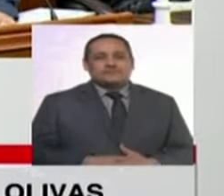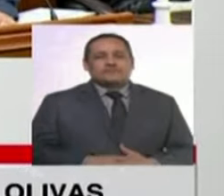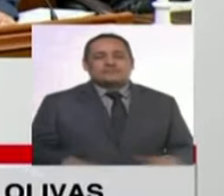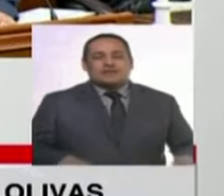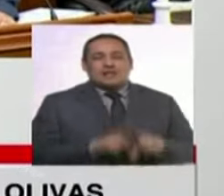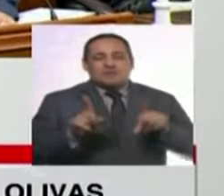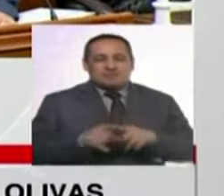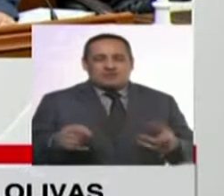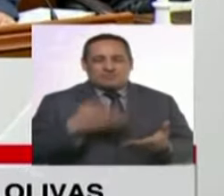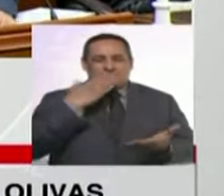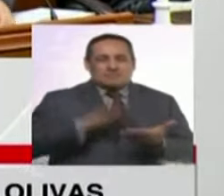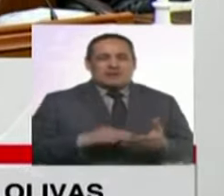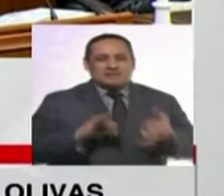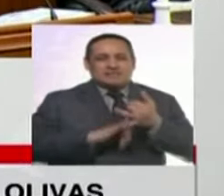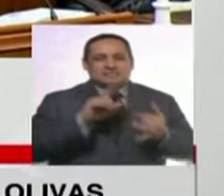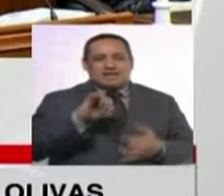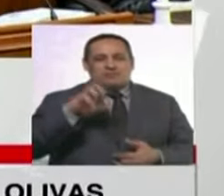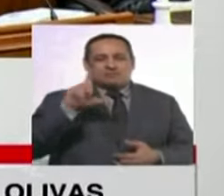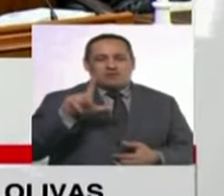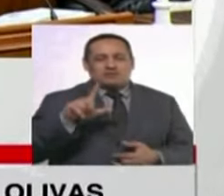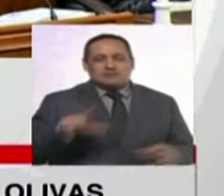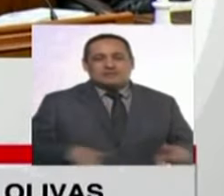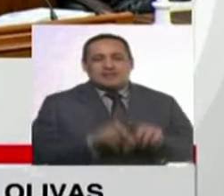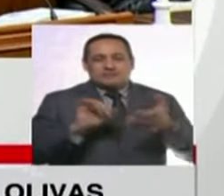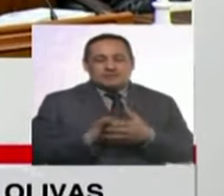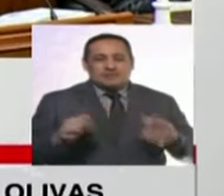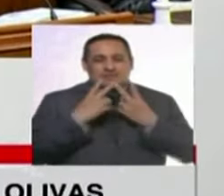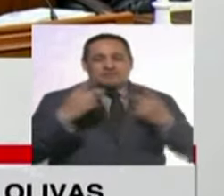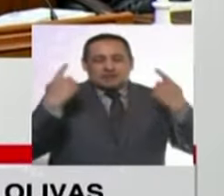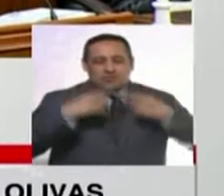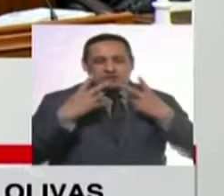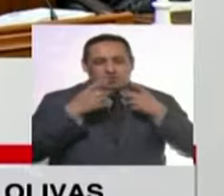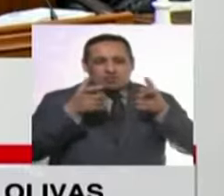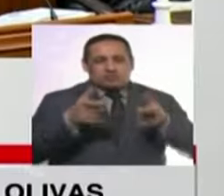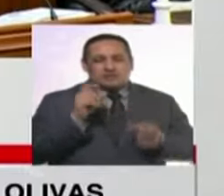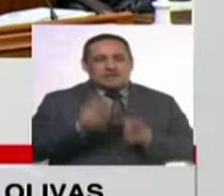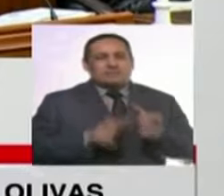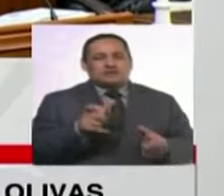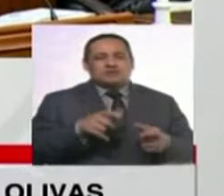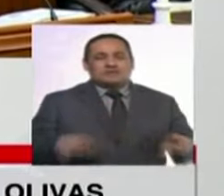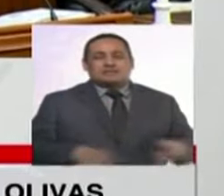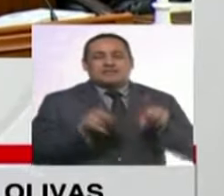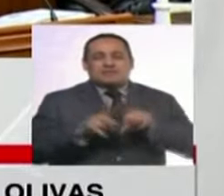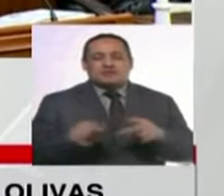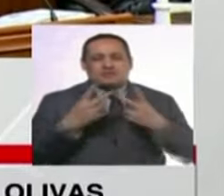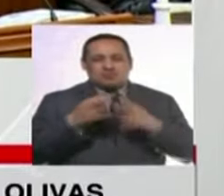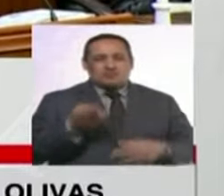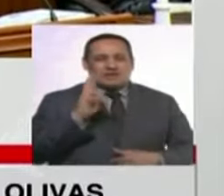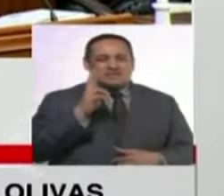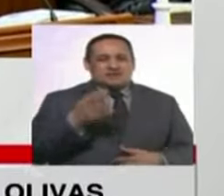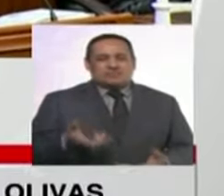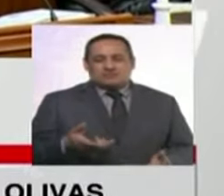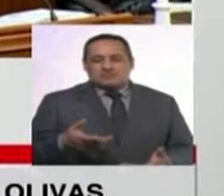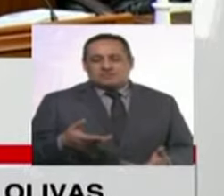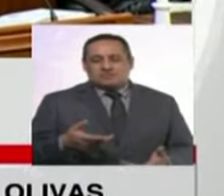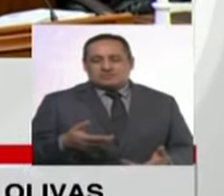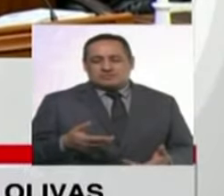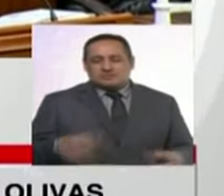por la desgracia de salud por la alarmante inseguridad ciudadana con una criminalidad